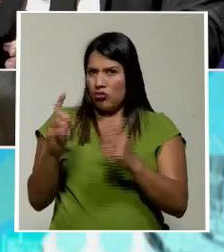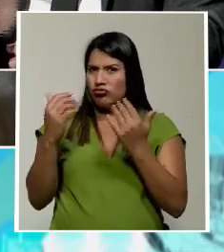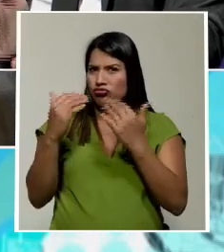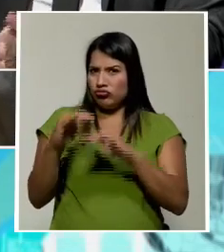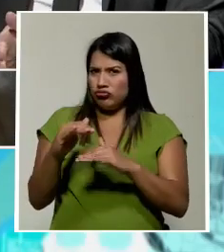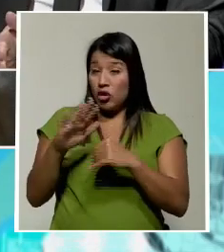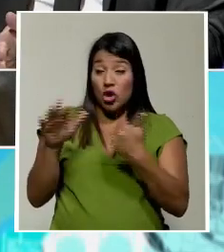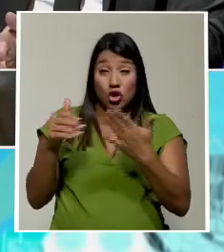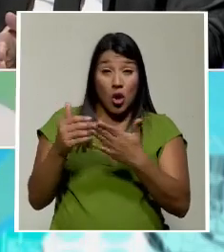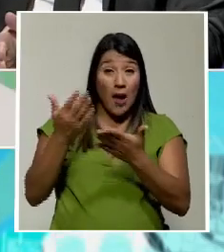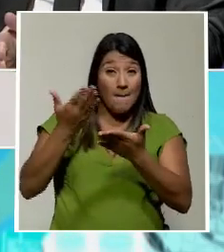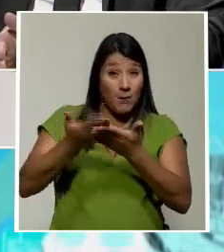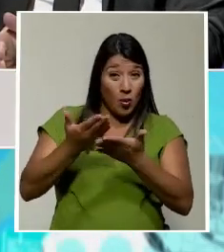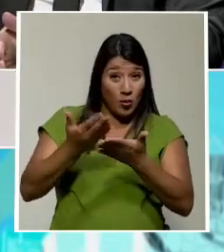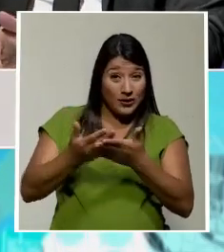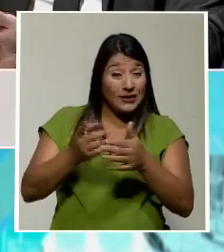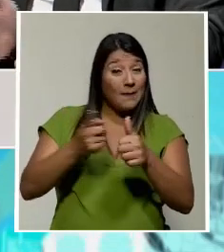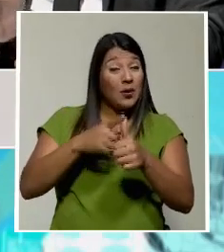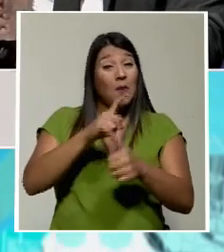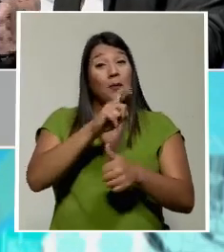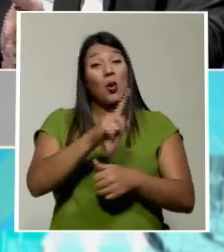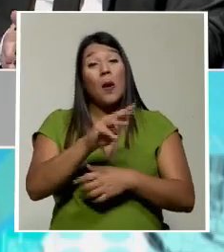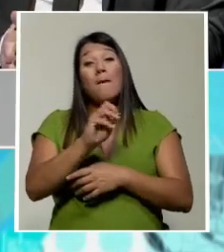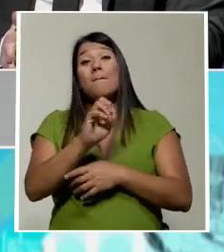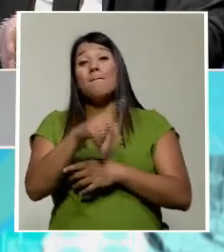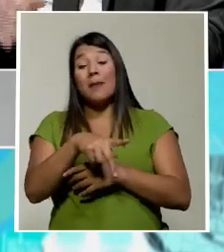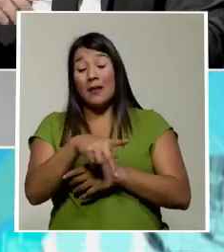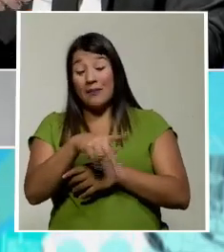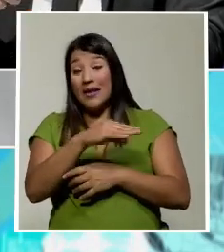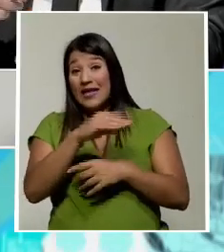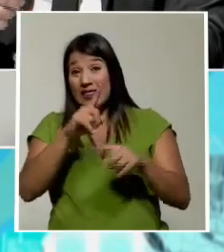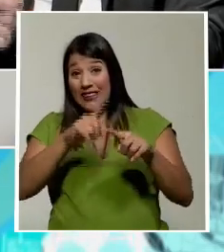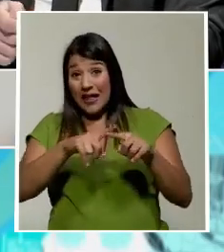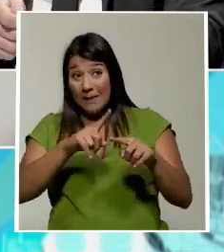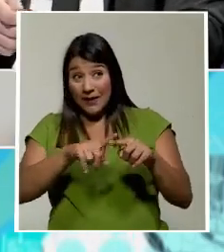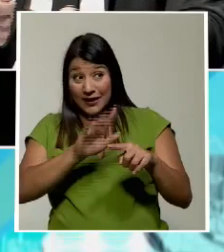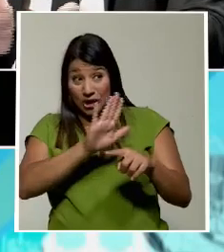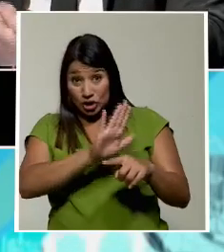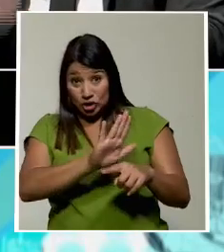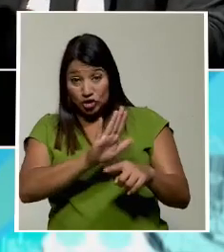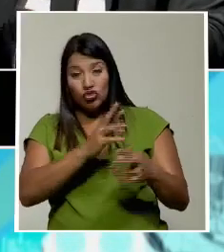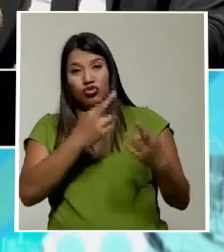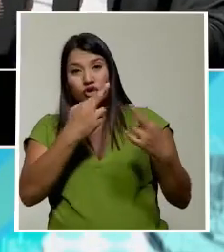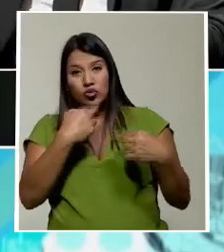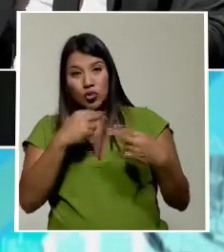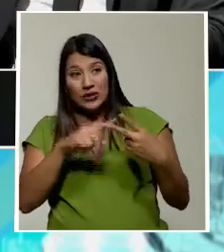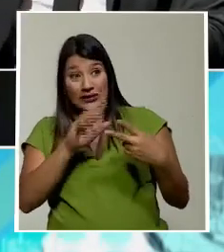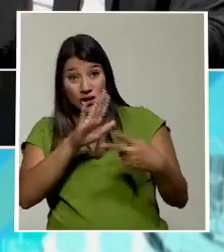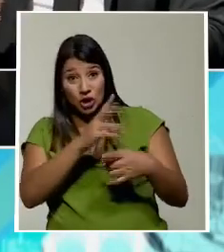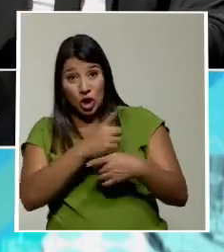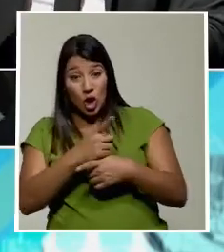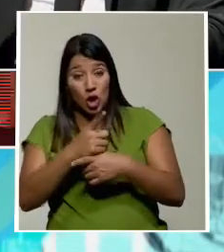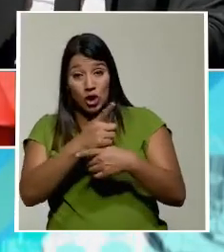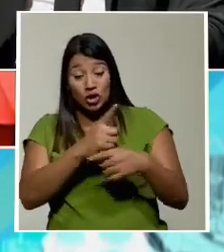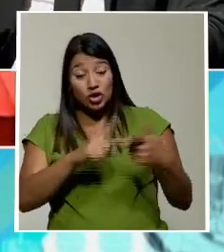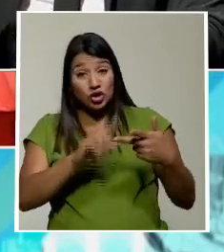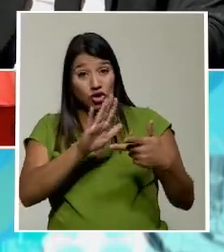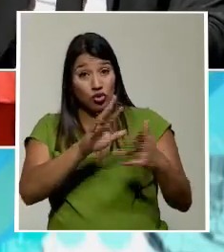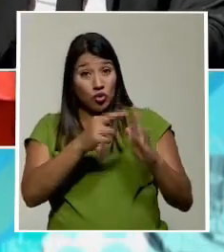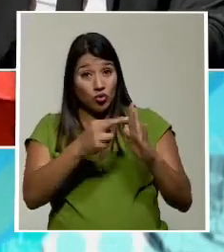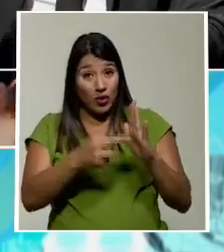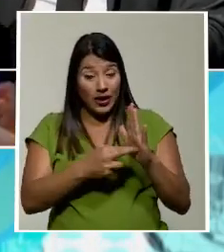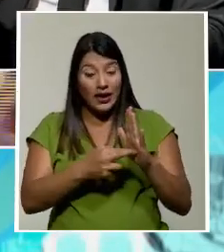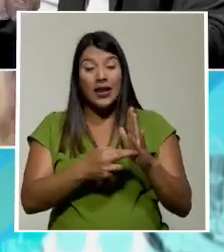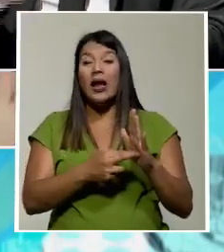tenemos que validar con el Ministerio de Educación Pública y sujeto a las correcciones o a las directrices claras que ellos nos digan,